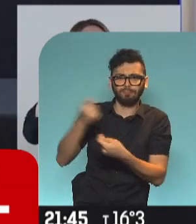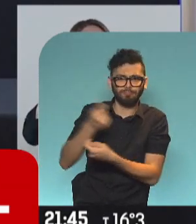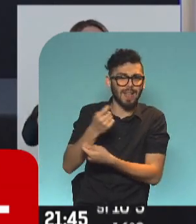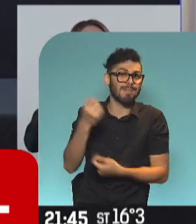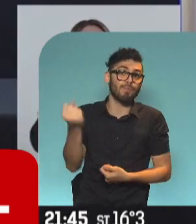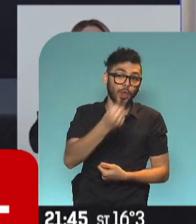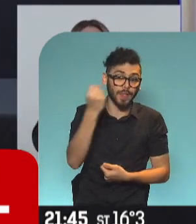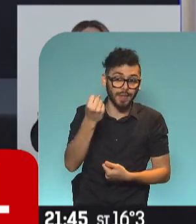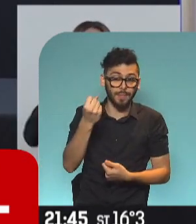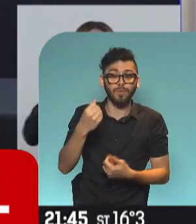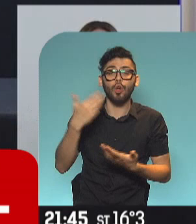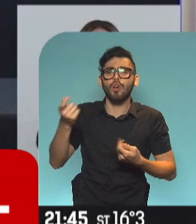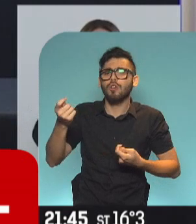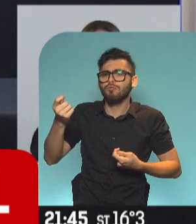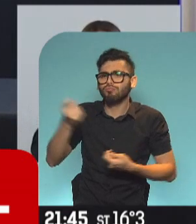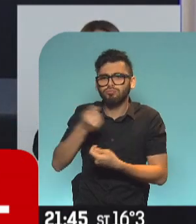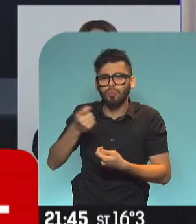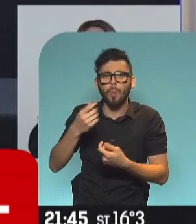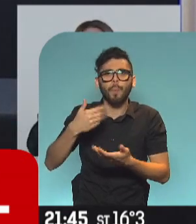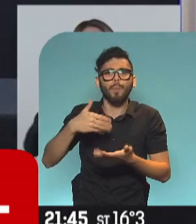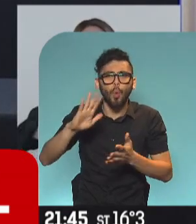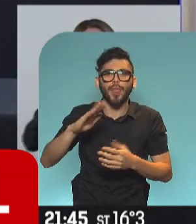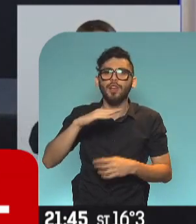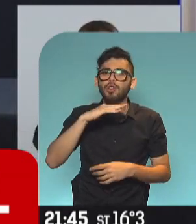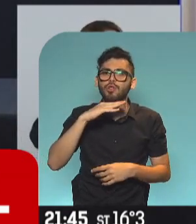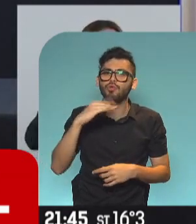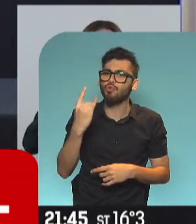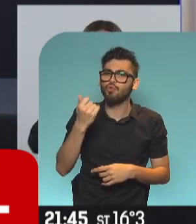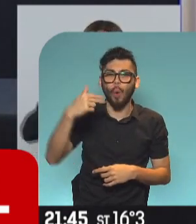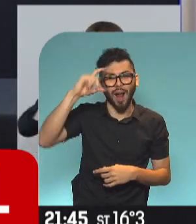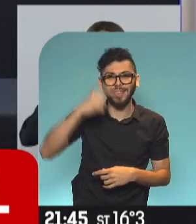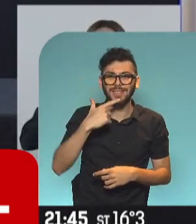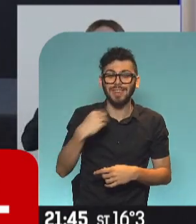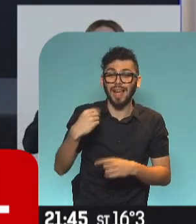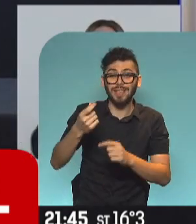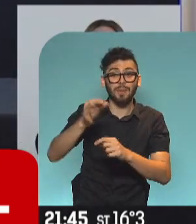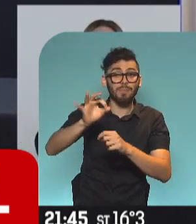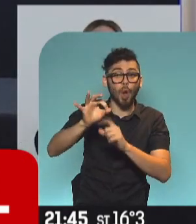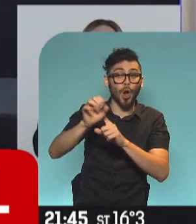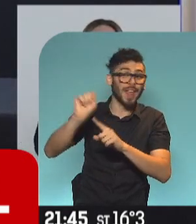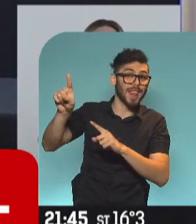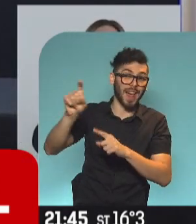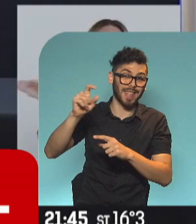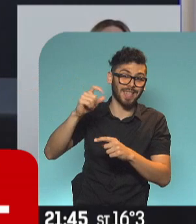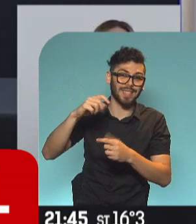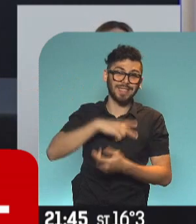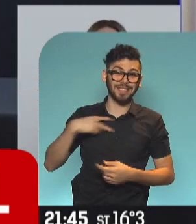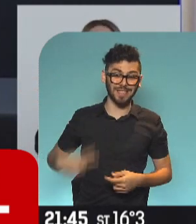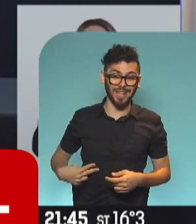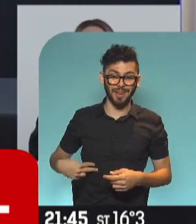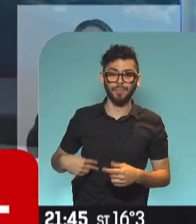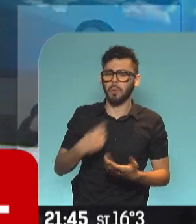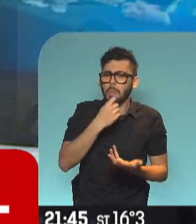las operaciones que se van a llevar adelante se van a poder hacer en yuanes. Es decir, por ejemplo, Argentina va a poder pagar en yuanes las importaciones. ¿Uno,